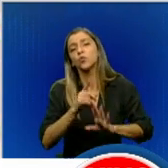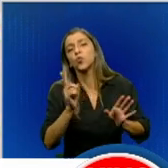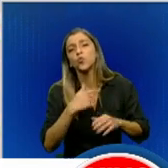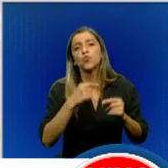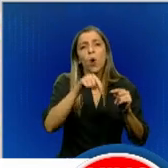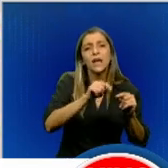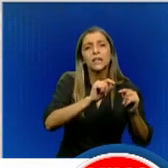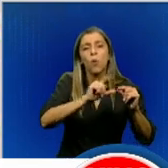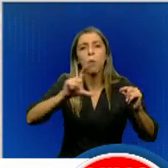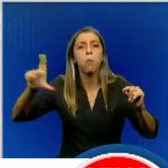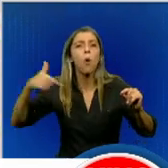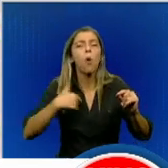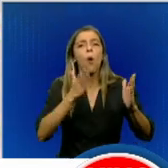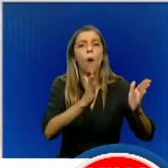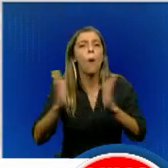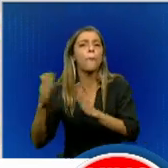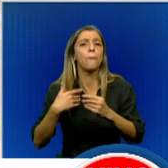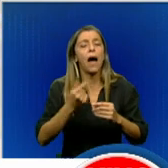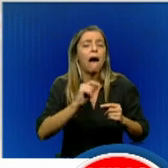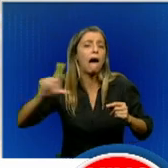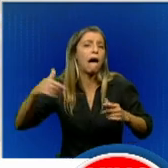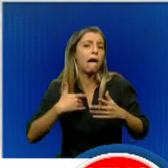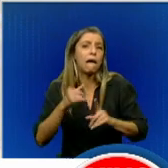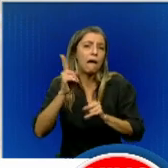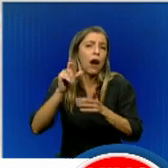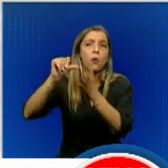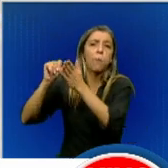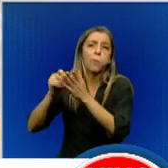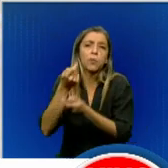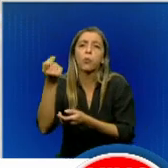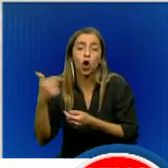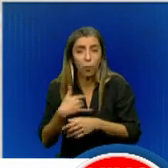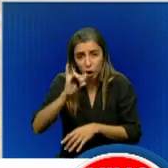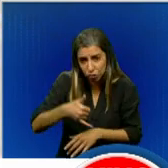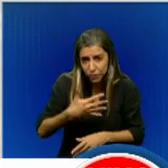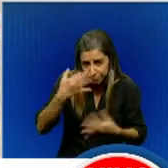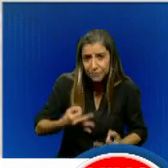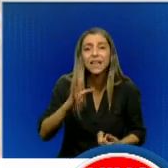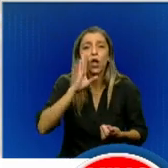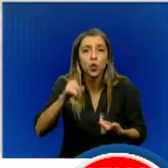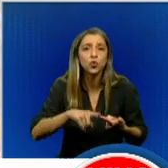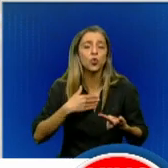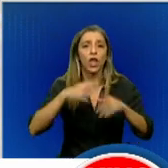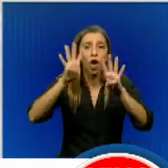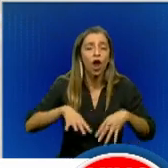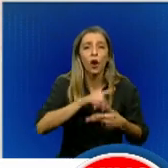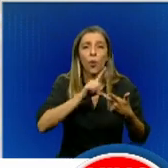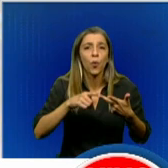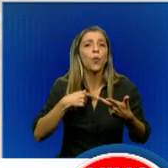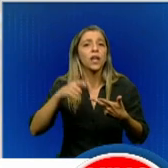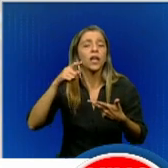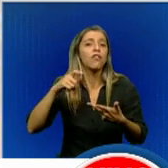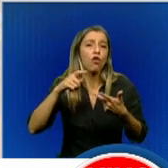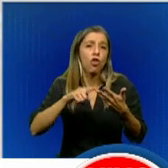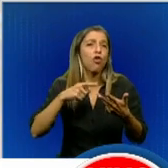en muy pocos países si señor presidente se aplican en países como eeuu reino unido eslovaquia holanda bélgica japón korea